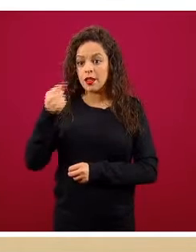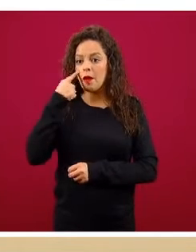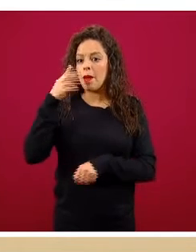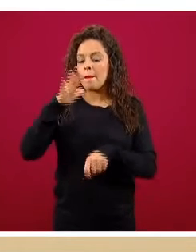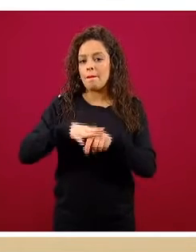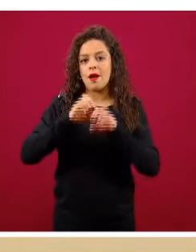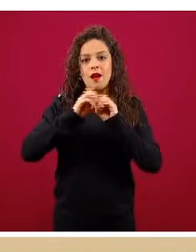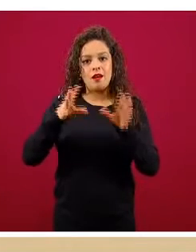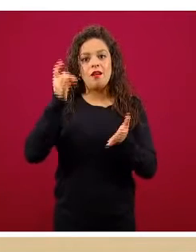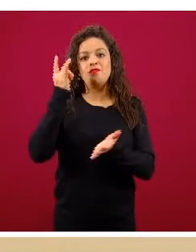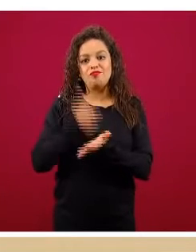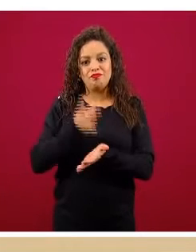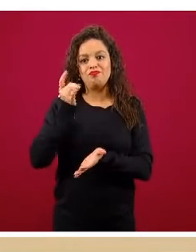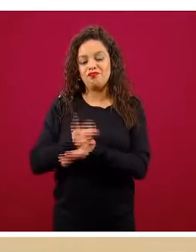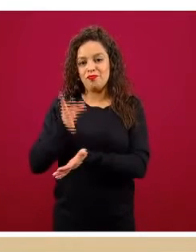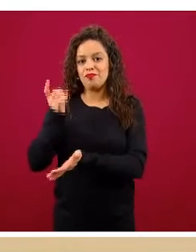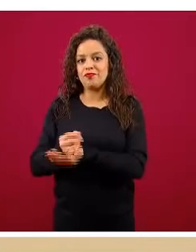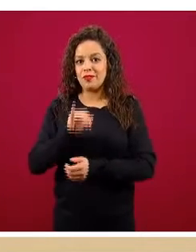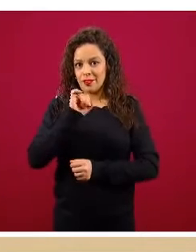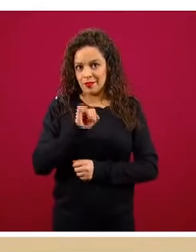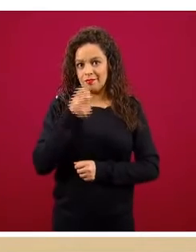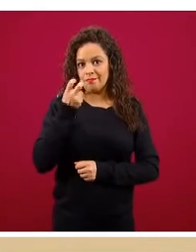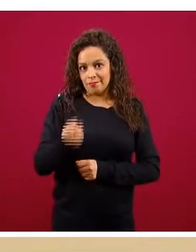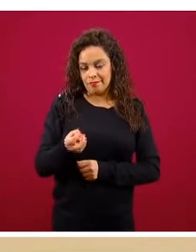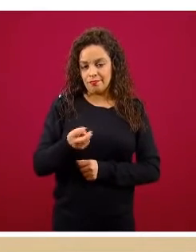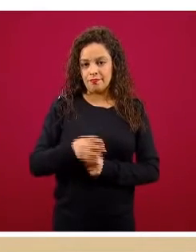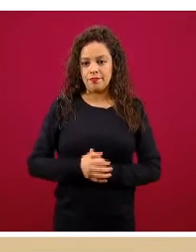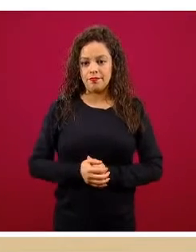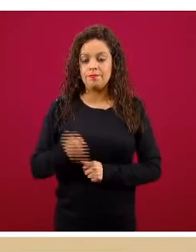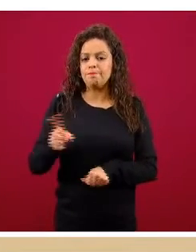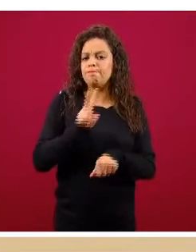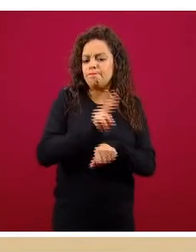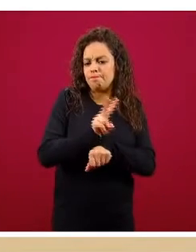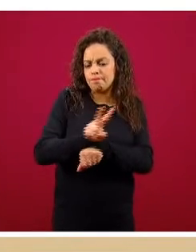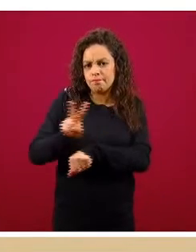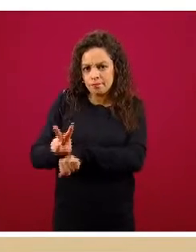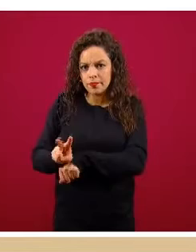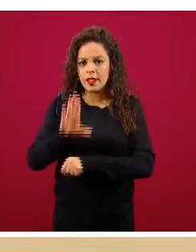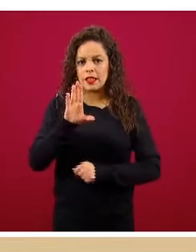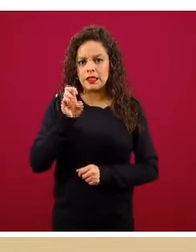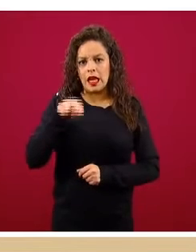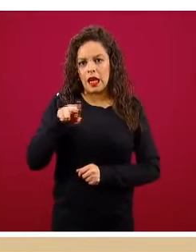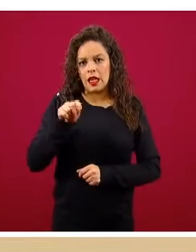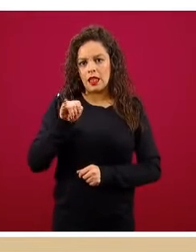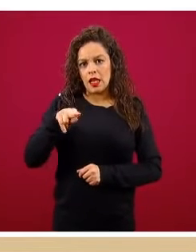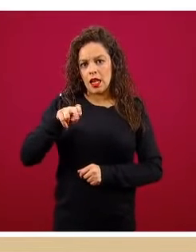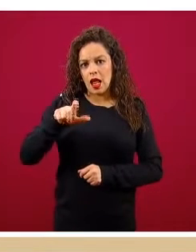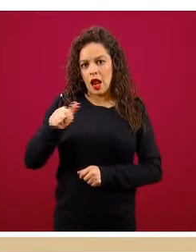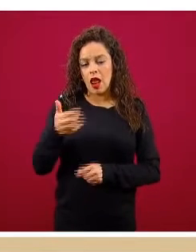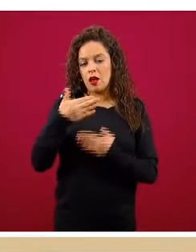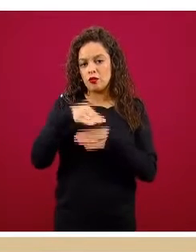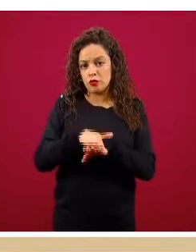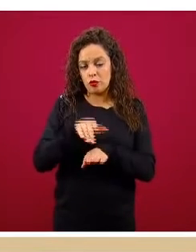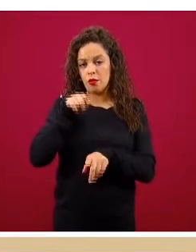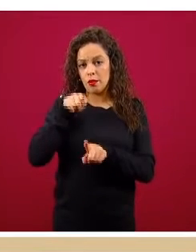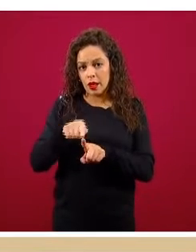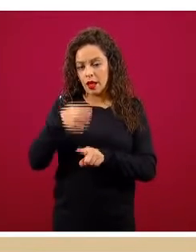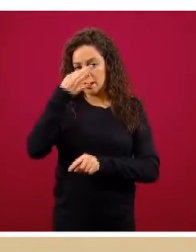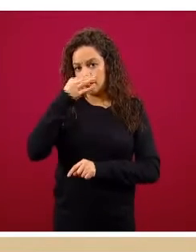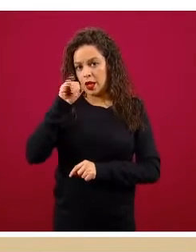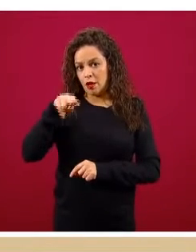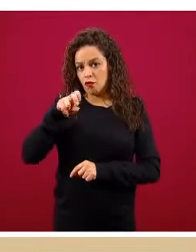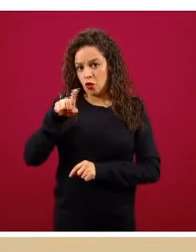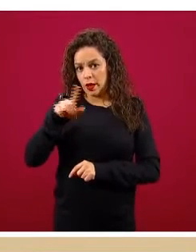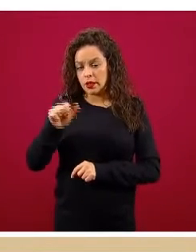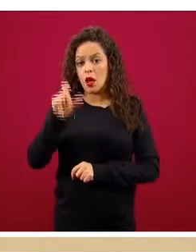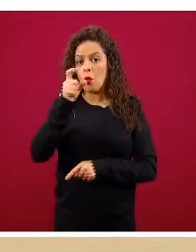influenza, que se hacen en el sistema de vigilancia centinela de influenza, que ya dijimos que se estableció en 2006,